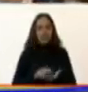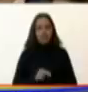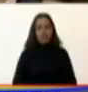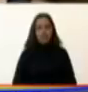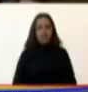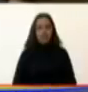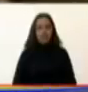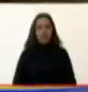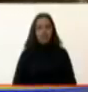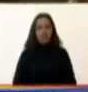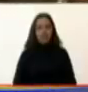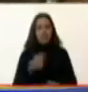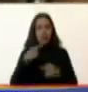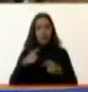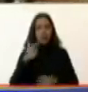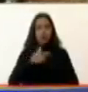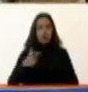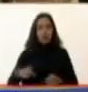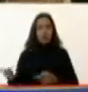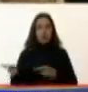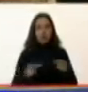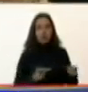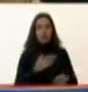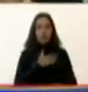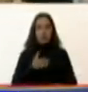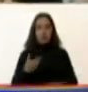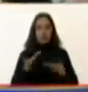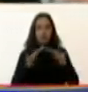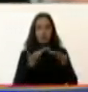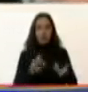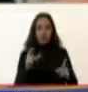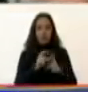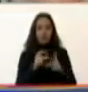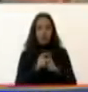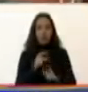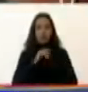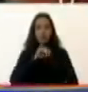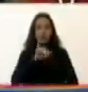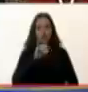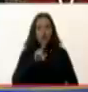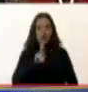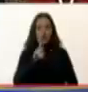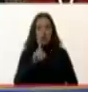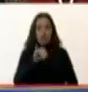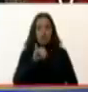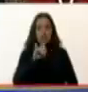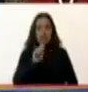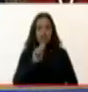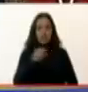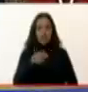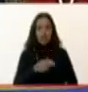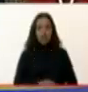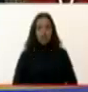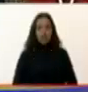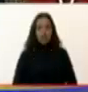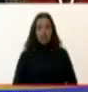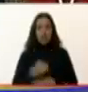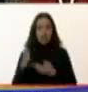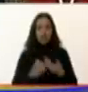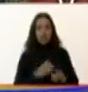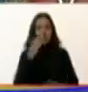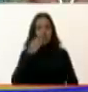Tenemos otros invitados. Yo quiero darle la palabra a Judith Rivera Céspedes, que viene de